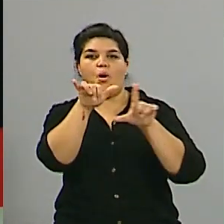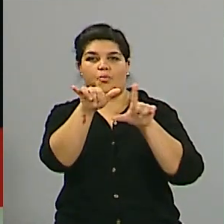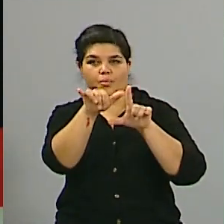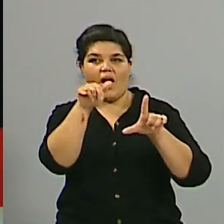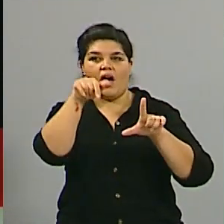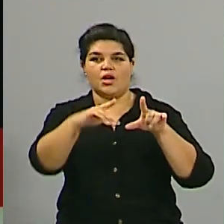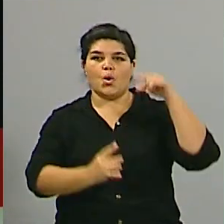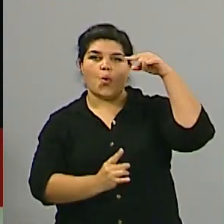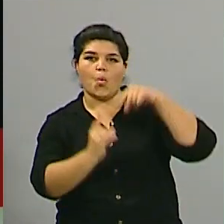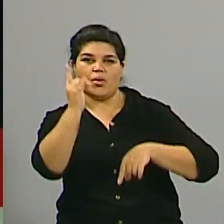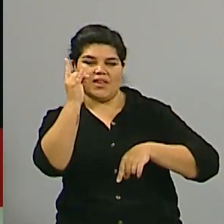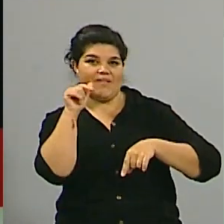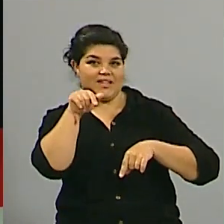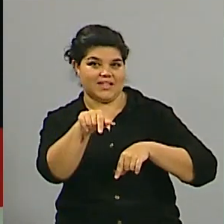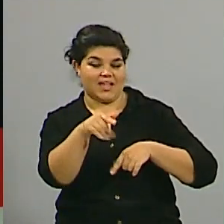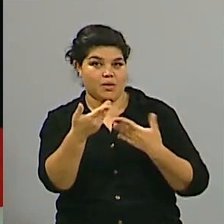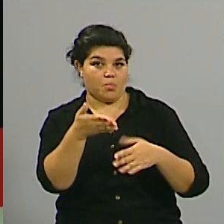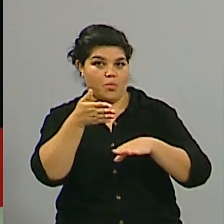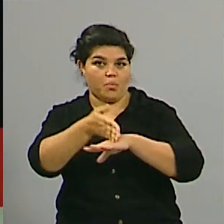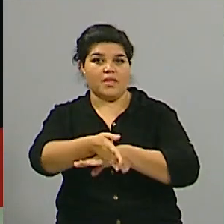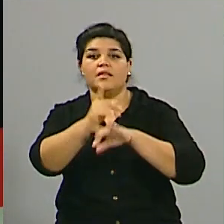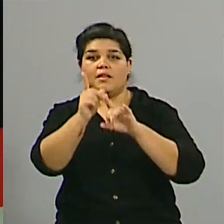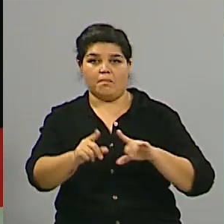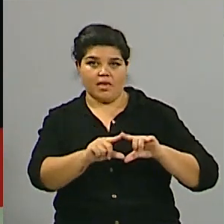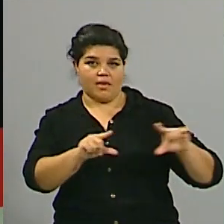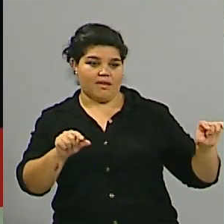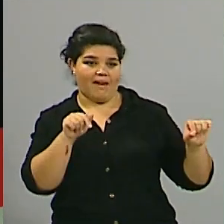la otra opción es a través de nuestro sitio web